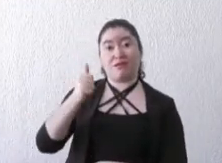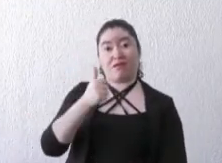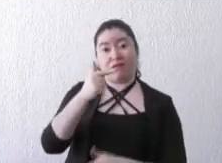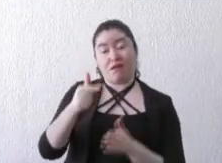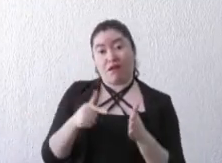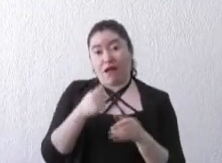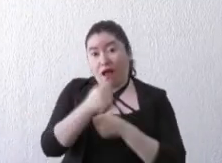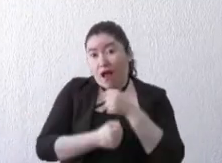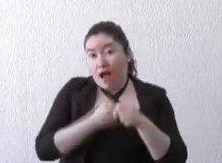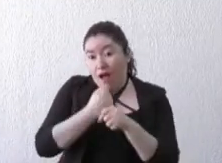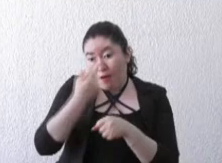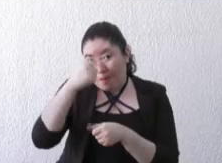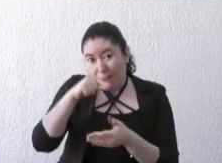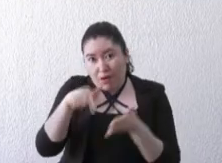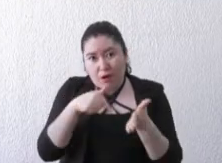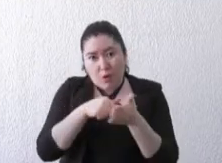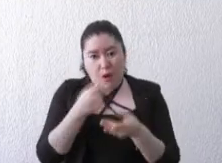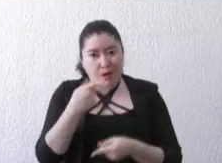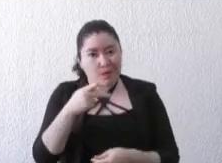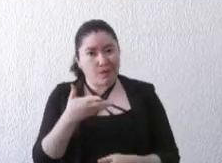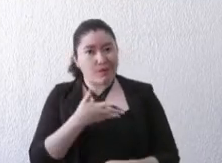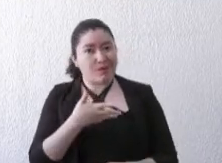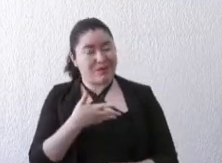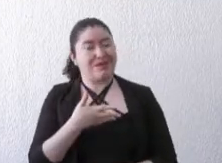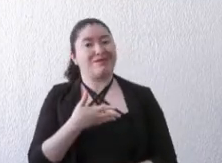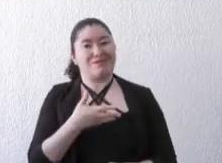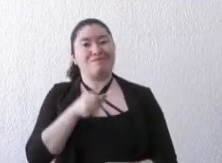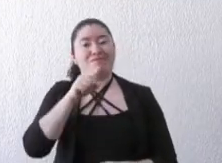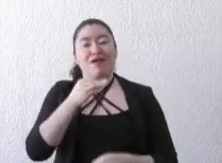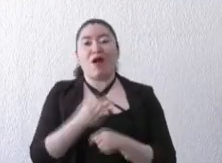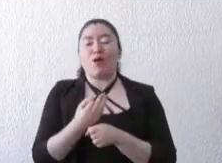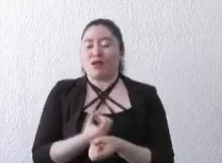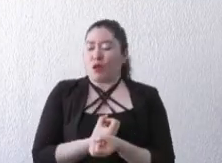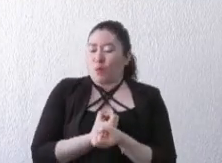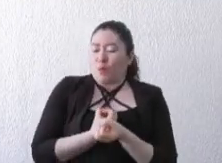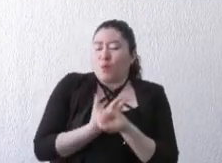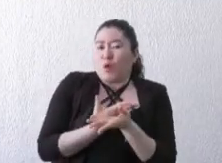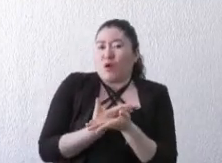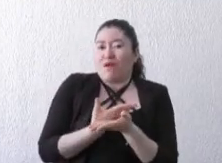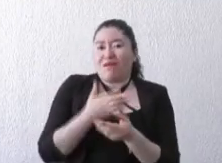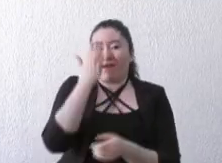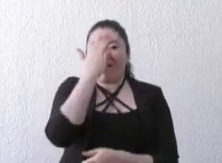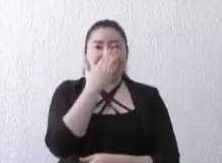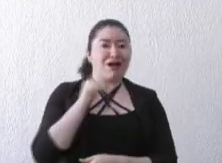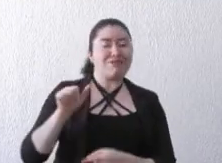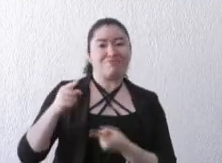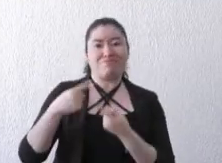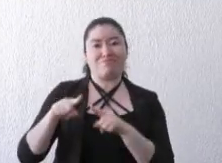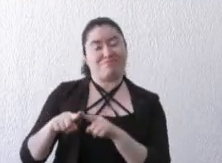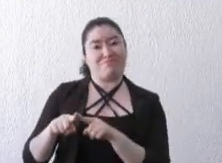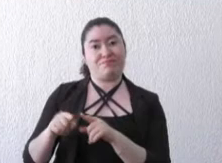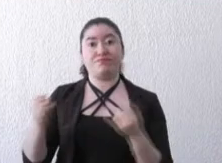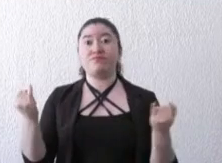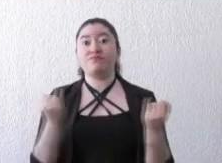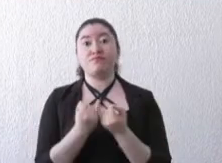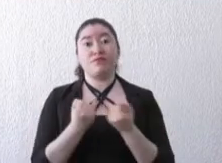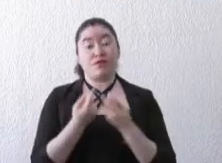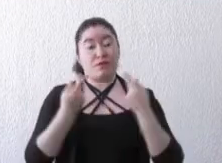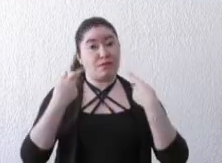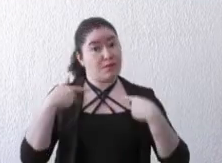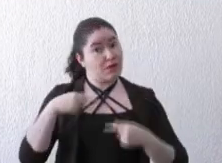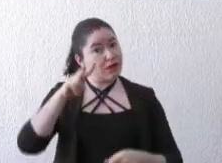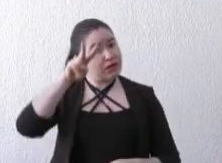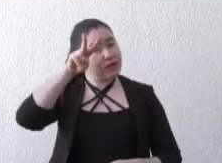propio, quienes nos donan hoy sus múltiples talentos y, por supuesto, quienes decididamente brindaron su